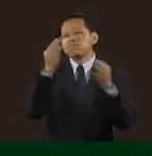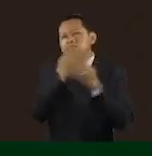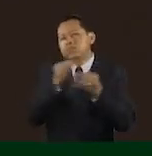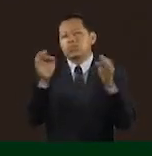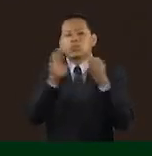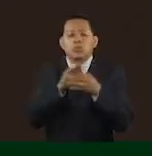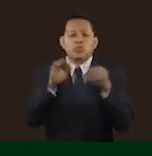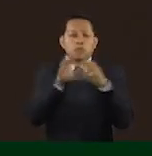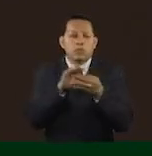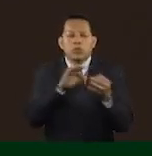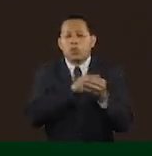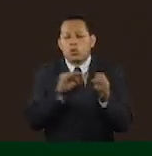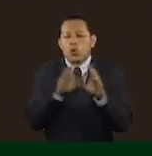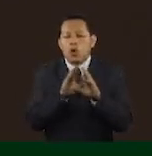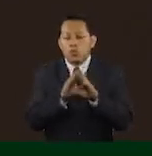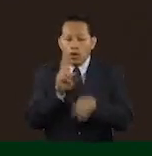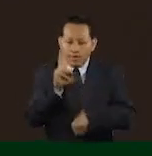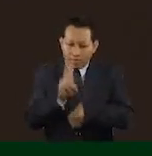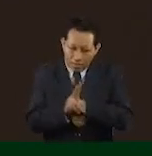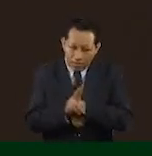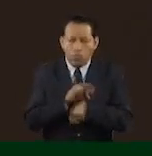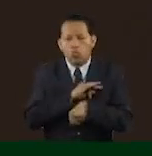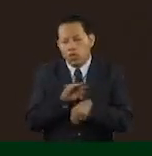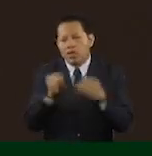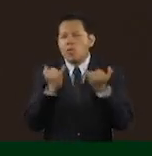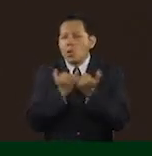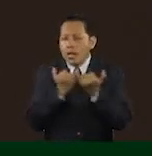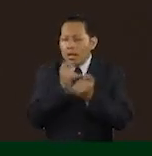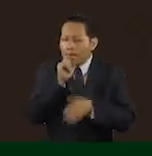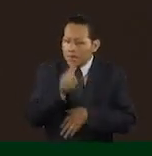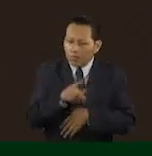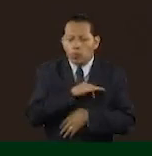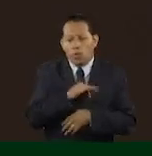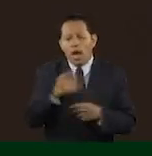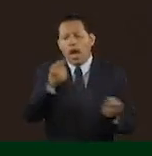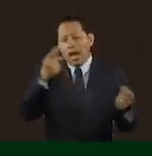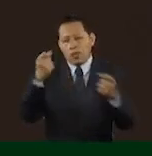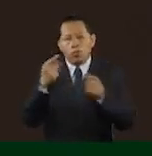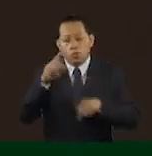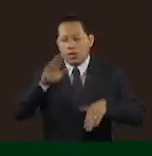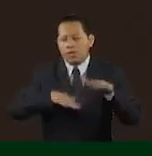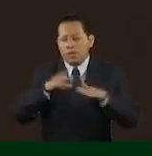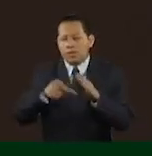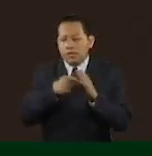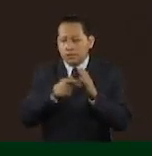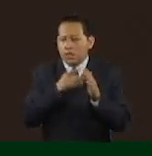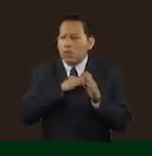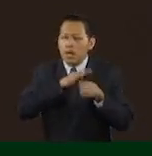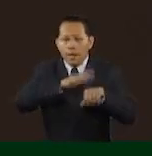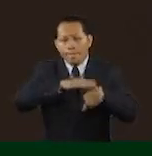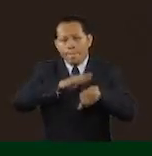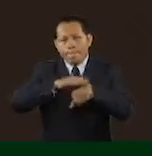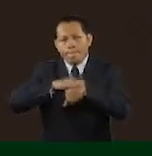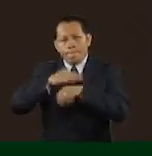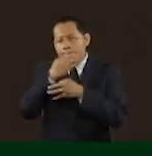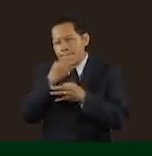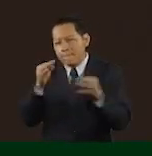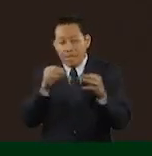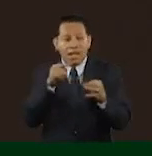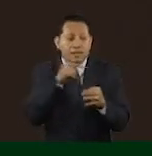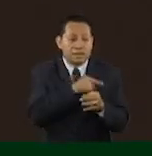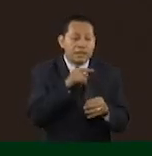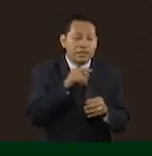de vigilar y solamente también en algunos casos de convocar en la ausencia del